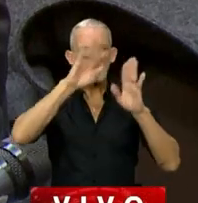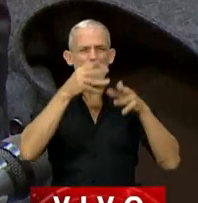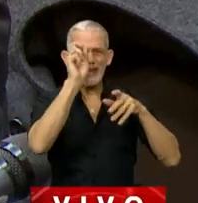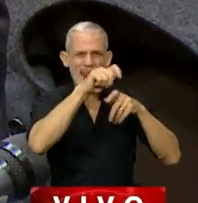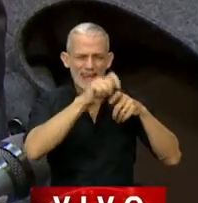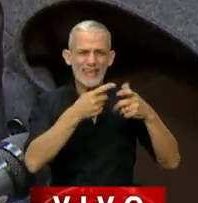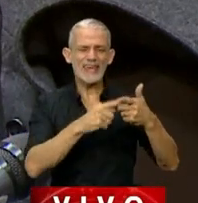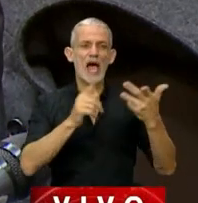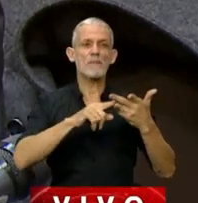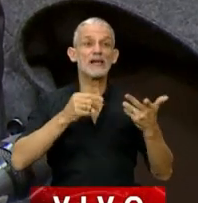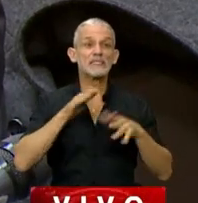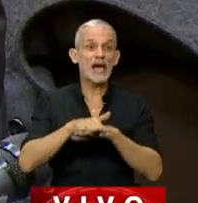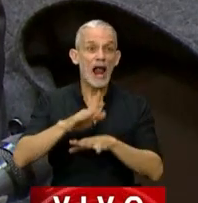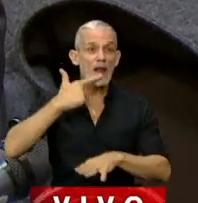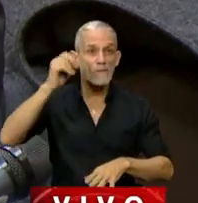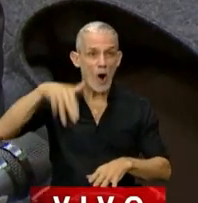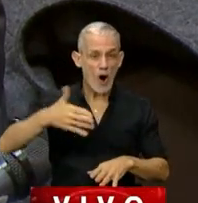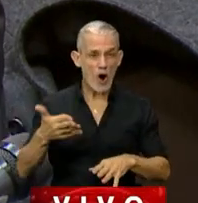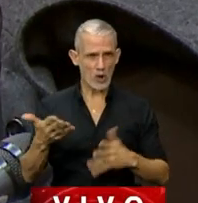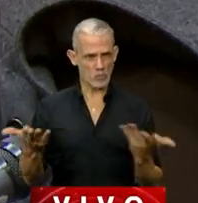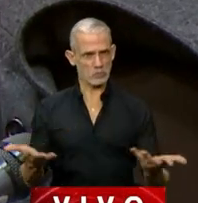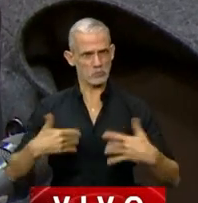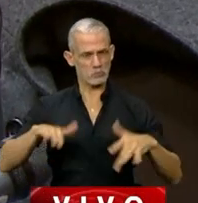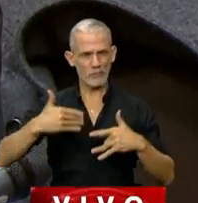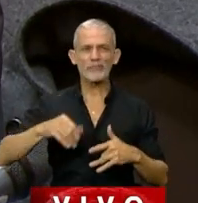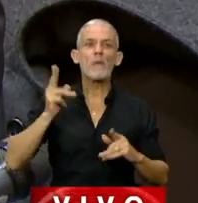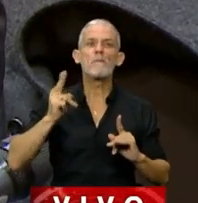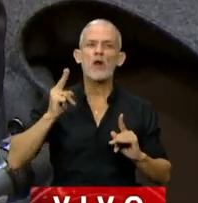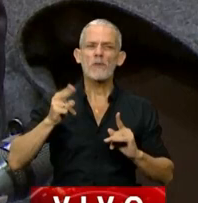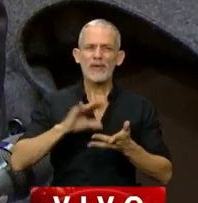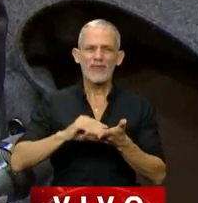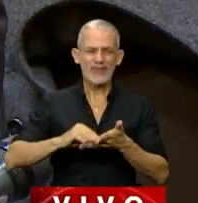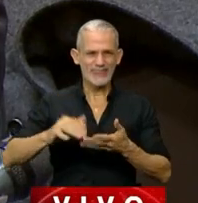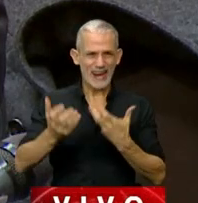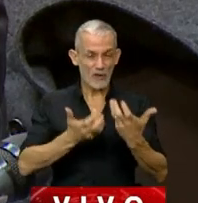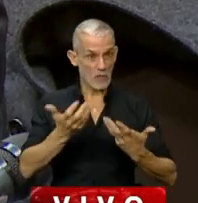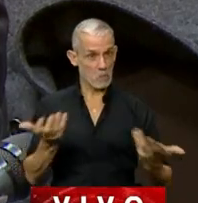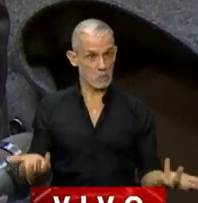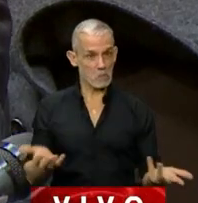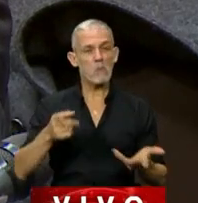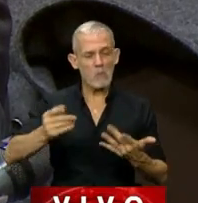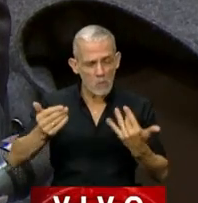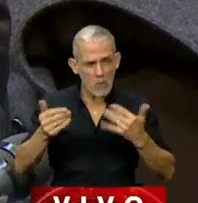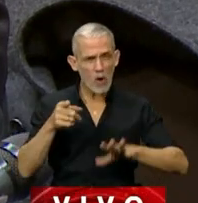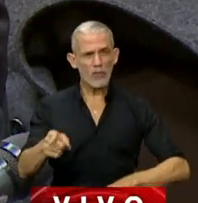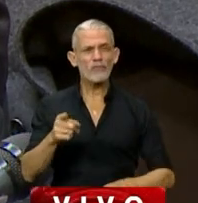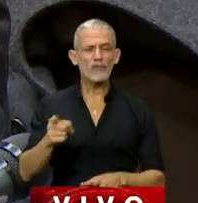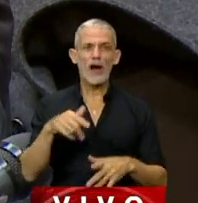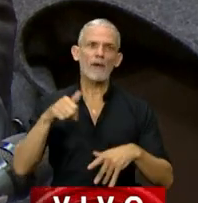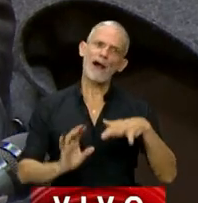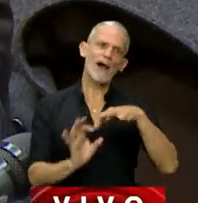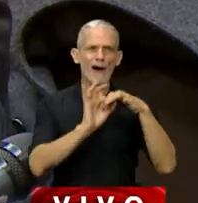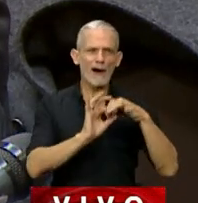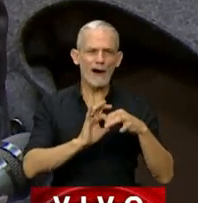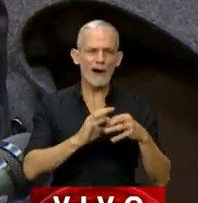minería, salmón, industria que está casi prohibida en el territorio, los fueguinos no estarían